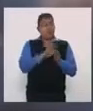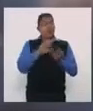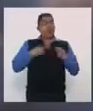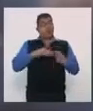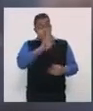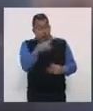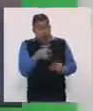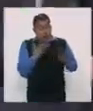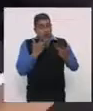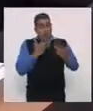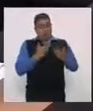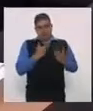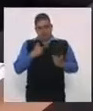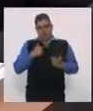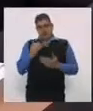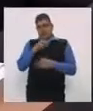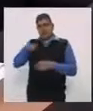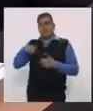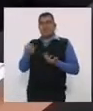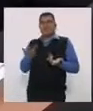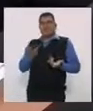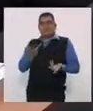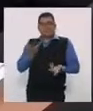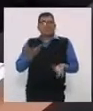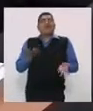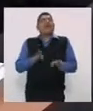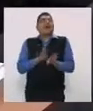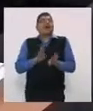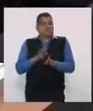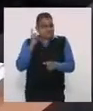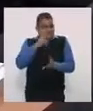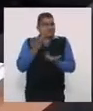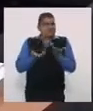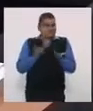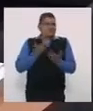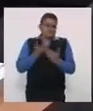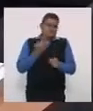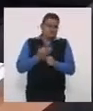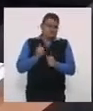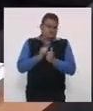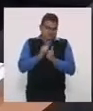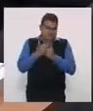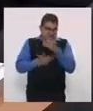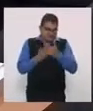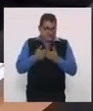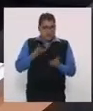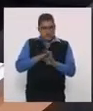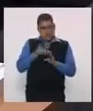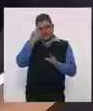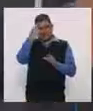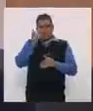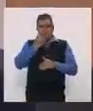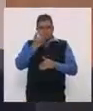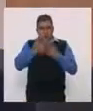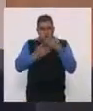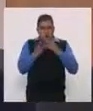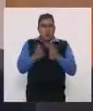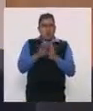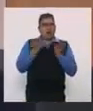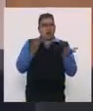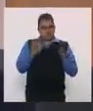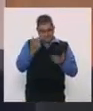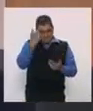todo para los que se quedan. Sí, claro. Bueno, pues buscar estos rituales, Gina, también es una imagen linda que también podemos ahora